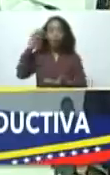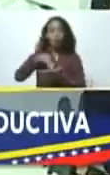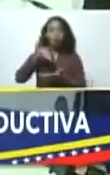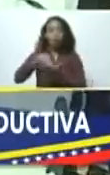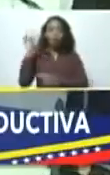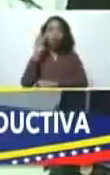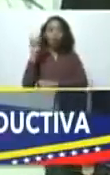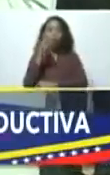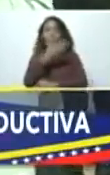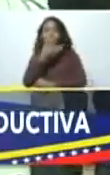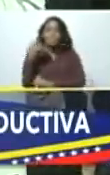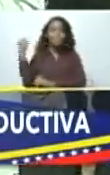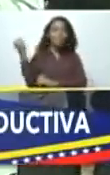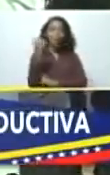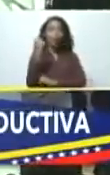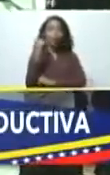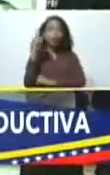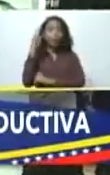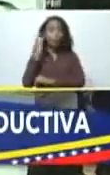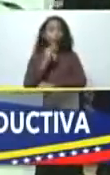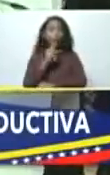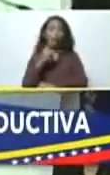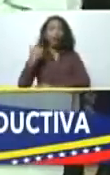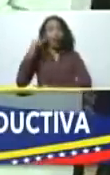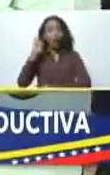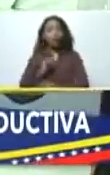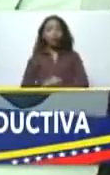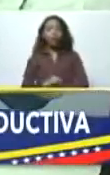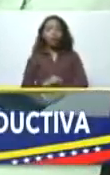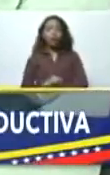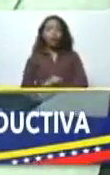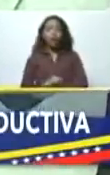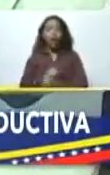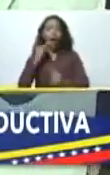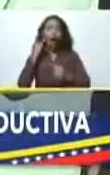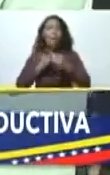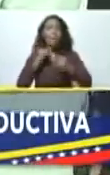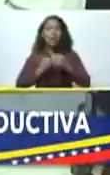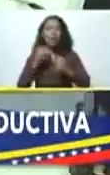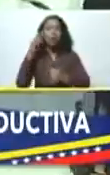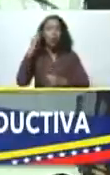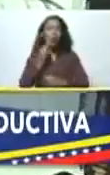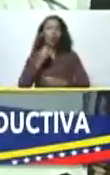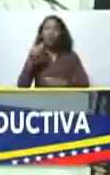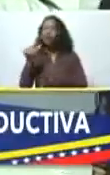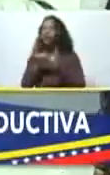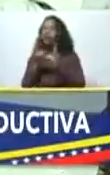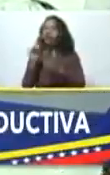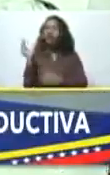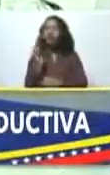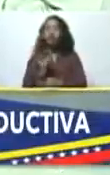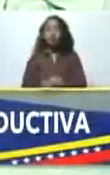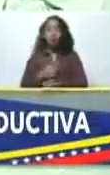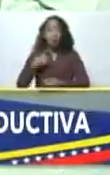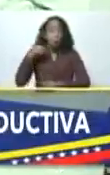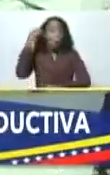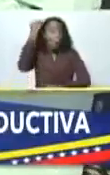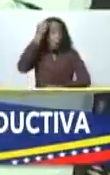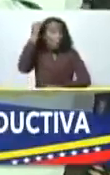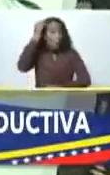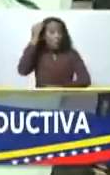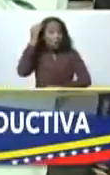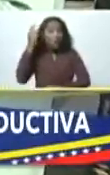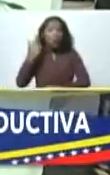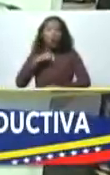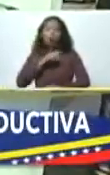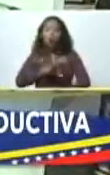el mejor José Bolívar, te llamas tú. José Bolívar. Ese sí. Apellido Bolívar, ¿de dónde viene? Me imagino que la genealogía es de